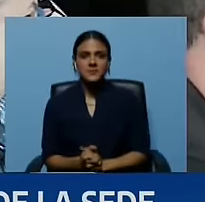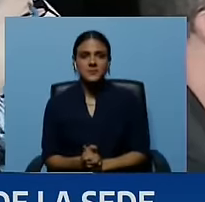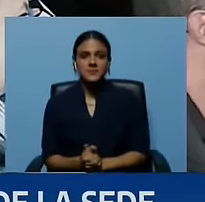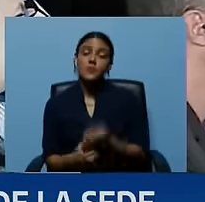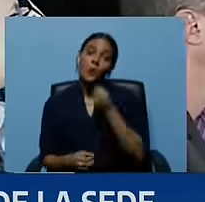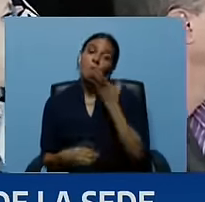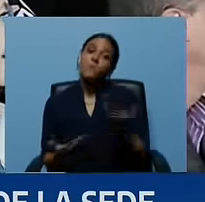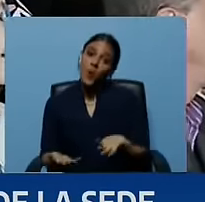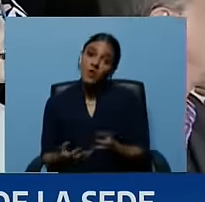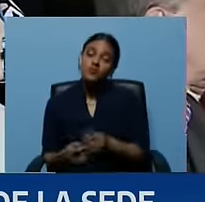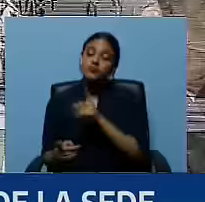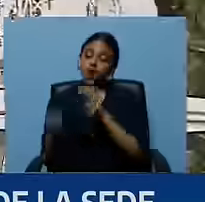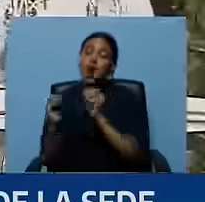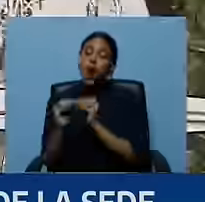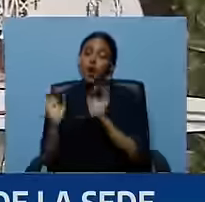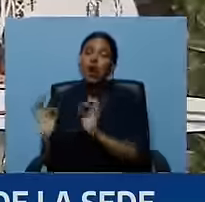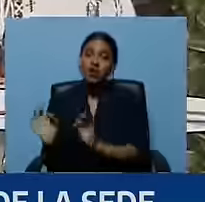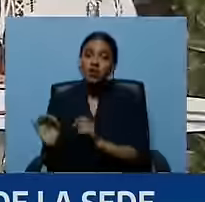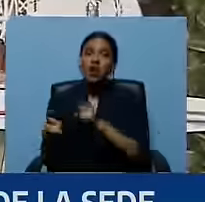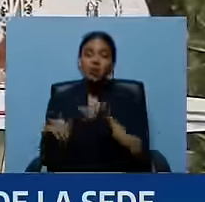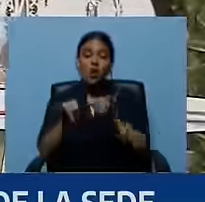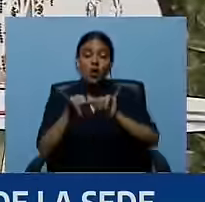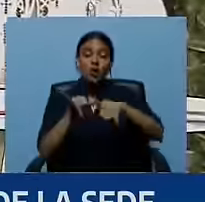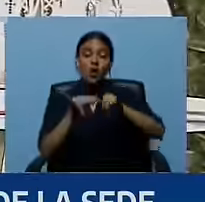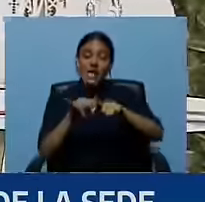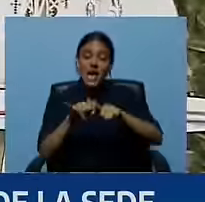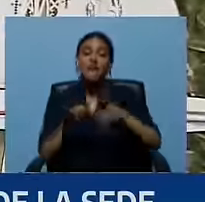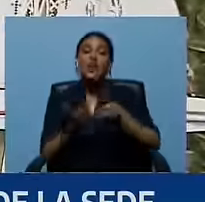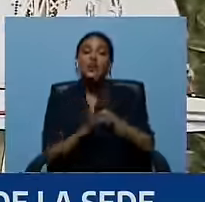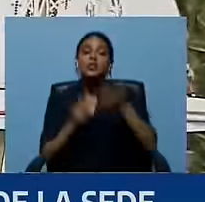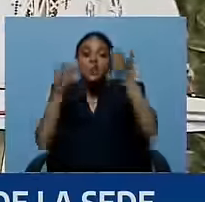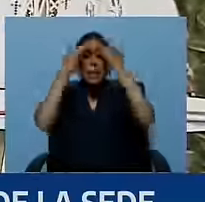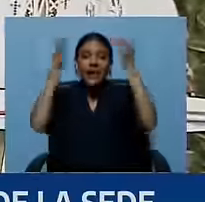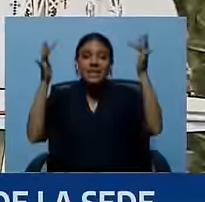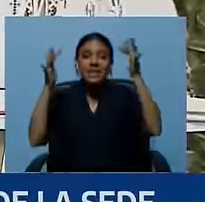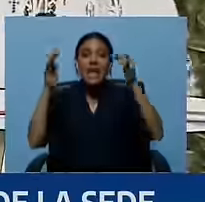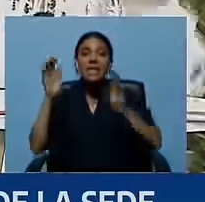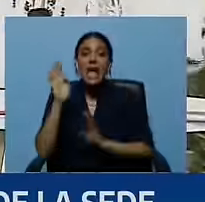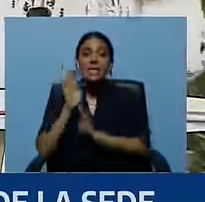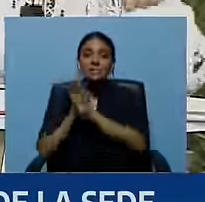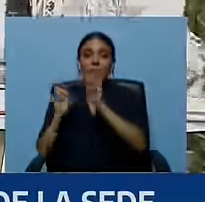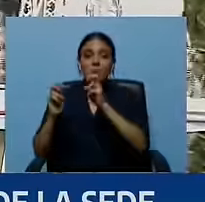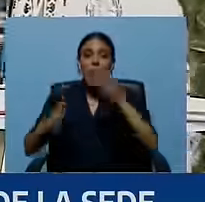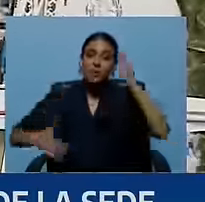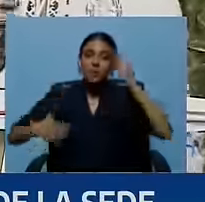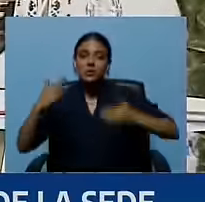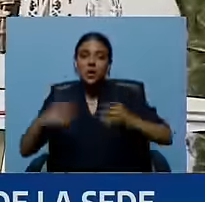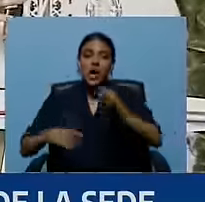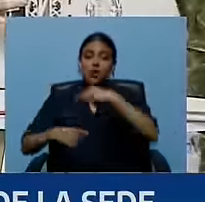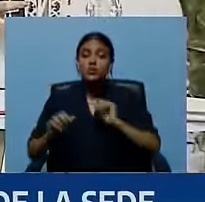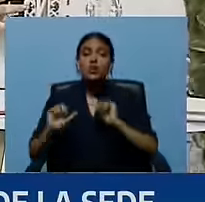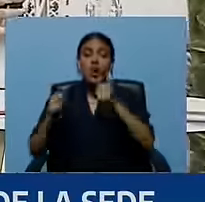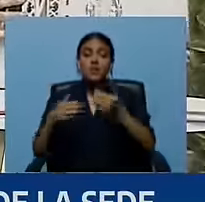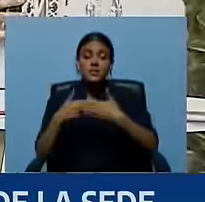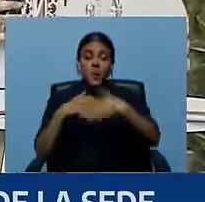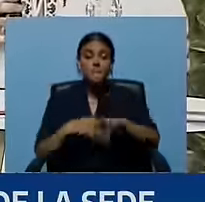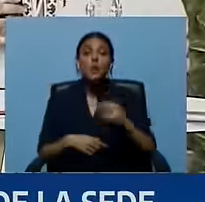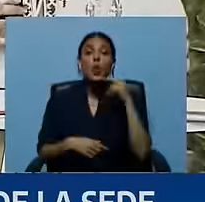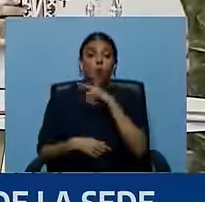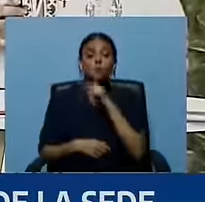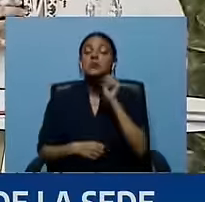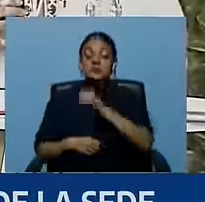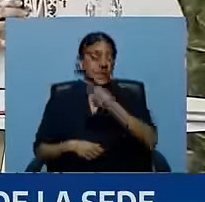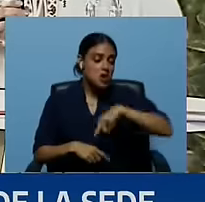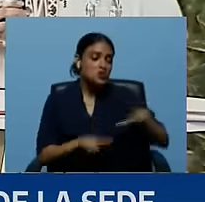Bueno, correcto. Ingeniería en inteligencia artificial. ¿La vamos a empezar a dar ya en octubre? Sí. Estamos listos, presidente. ¿Y